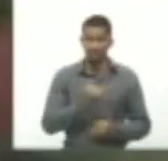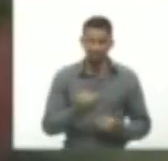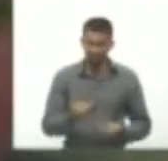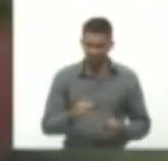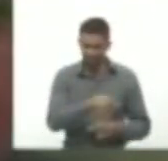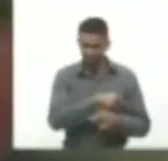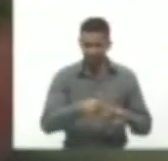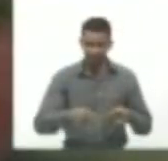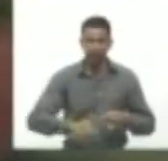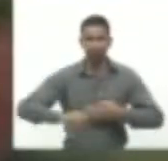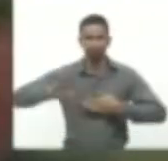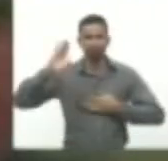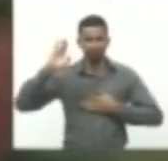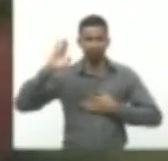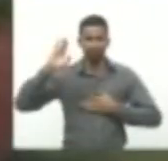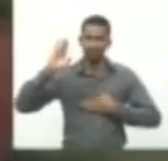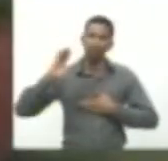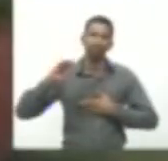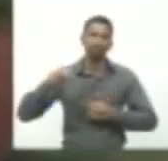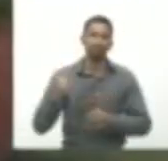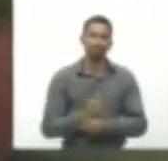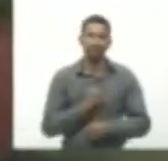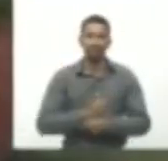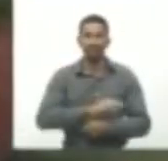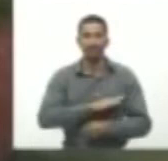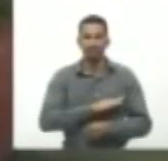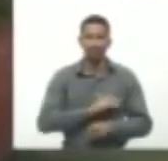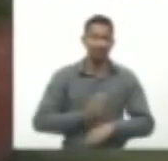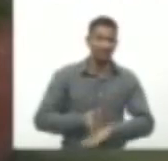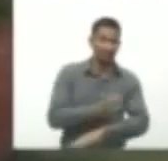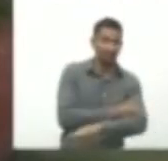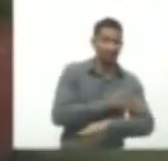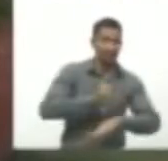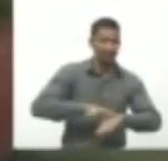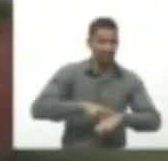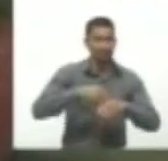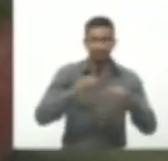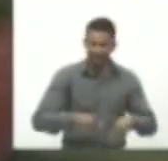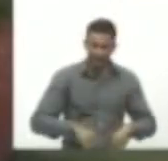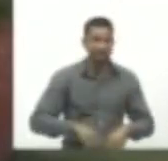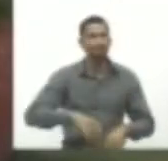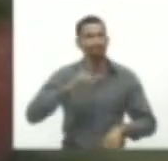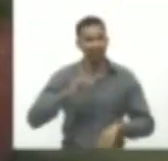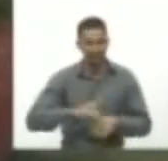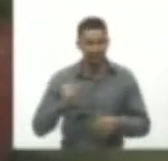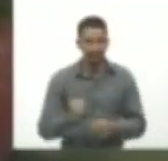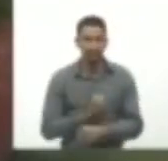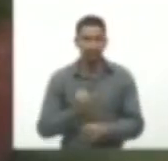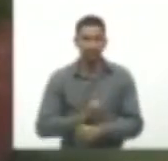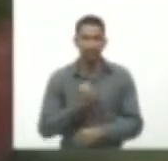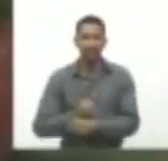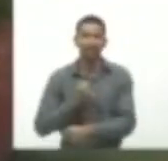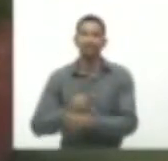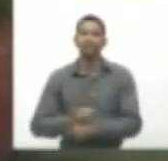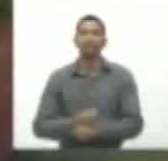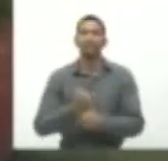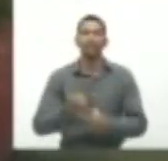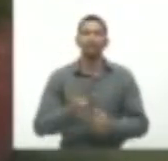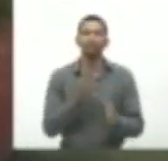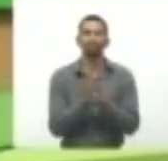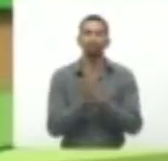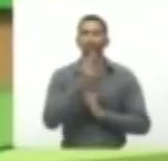las autoridades competentes y se propone recuperar el tiempo perdido. En Cerete, Córdoba, Davis Palomino, un compromiso con la